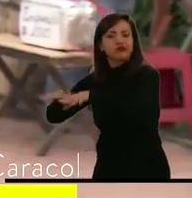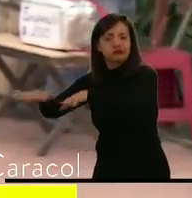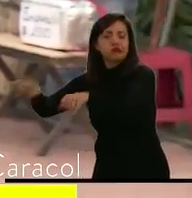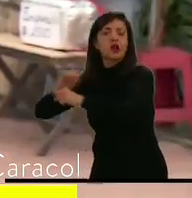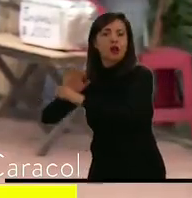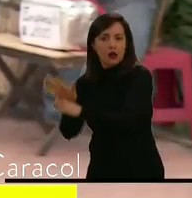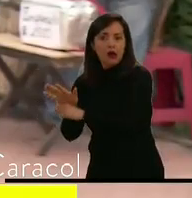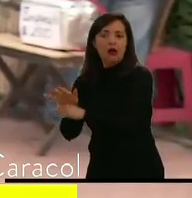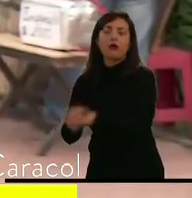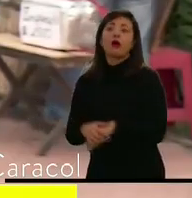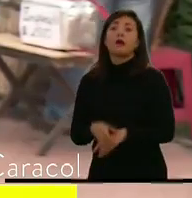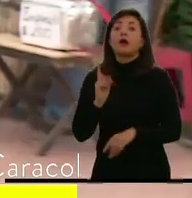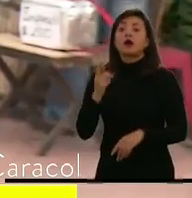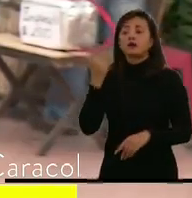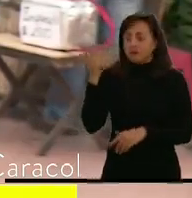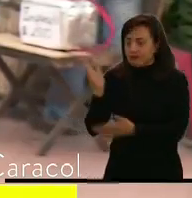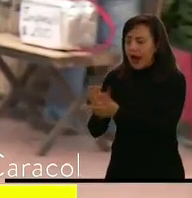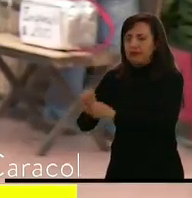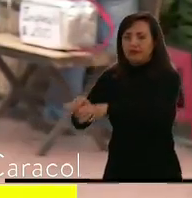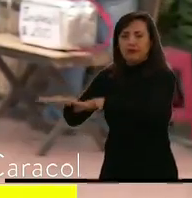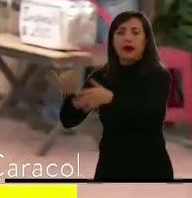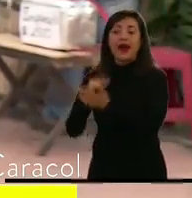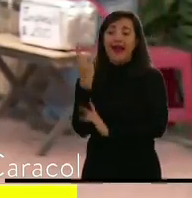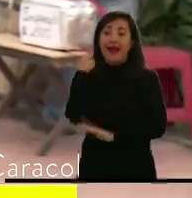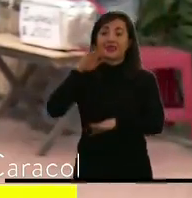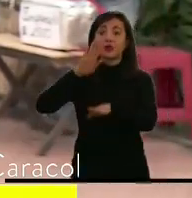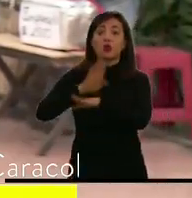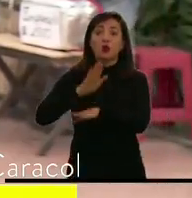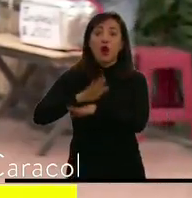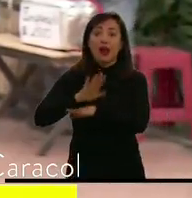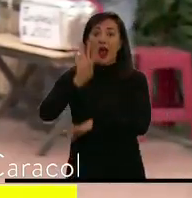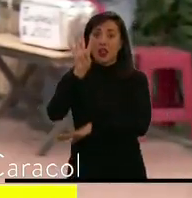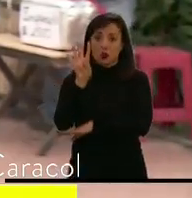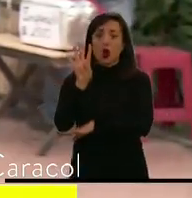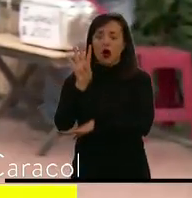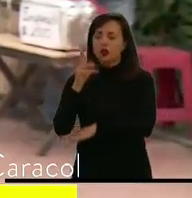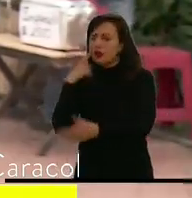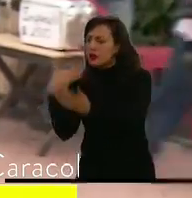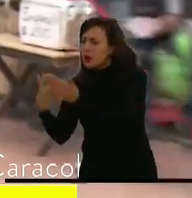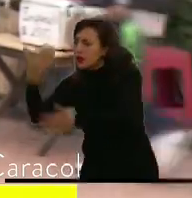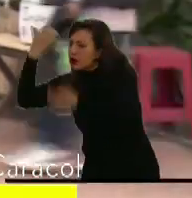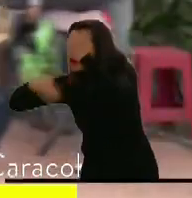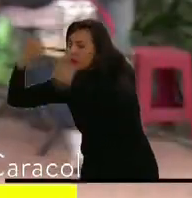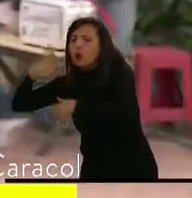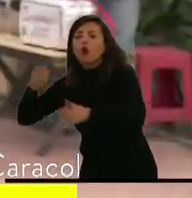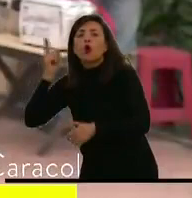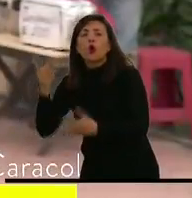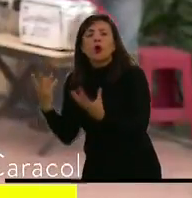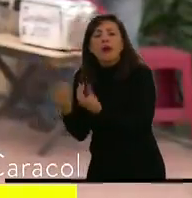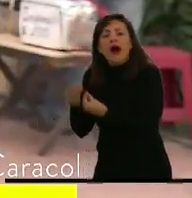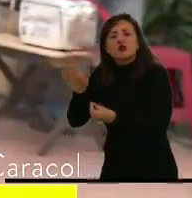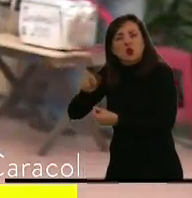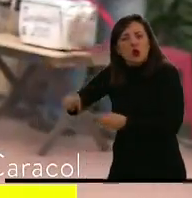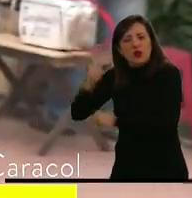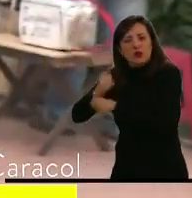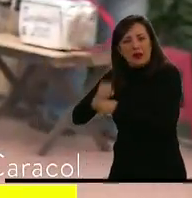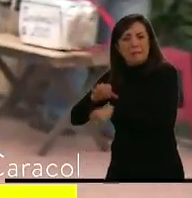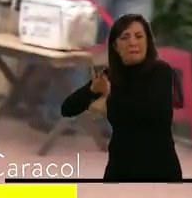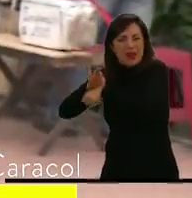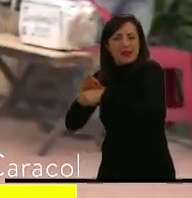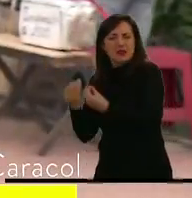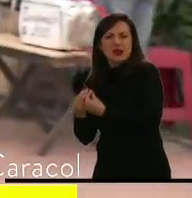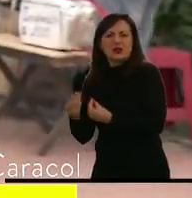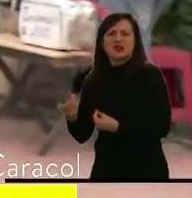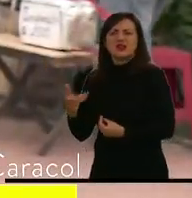embargo, sabemos que desde ayer a las 4 de la tarde empezaron a hacerse estas pruebas porque varios personales de la medicina pues tenían ciertas